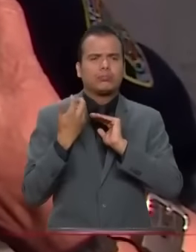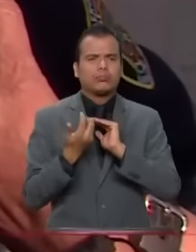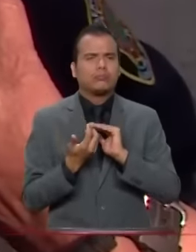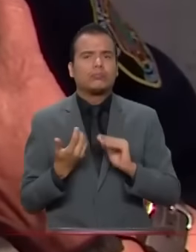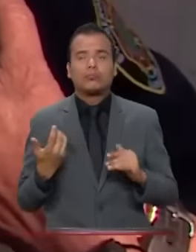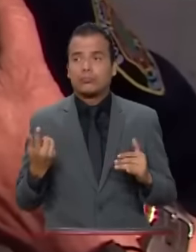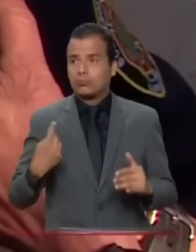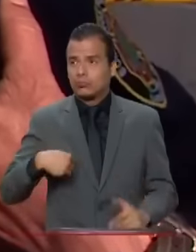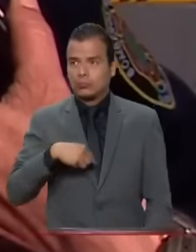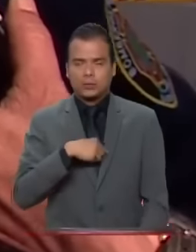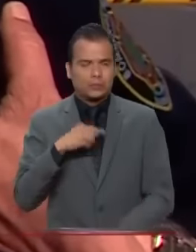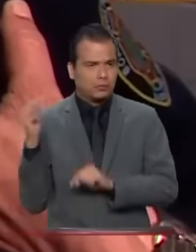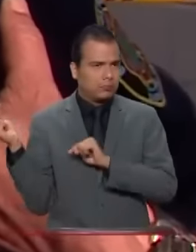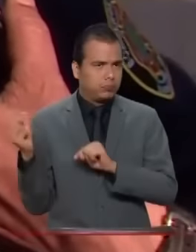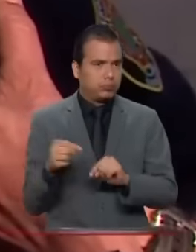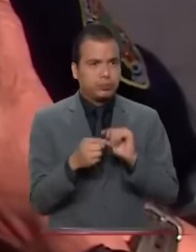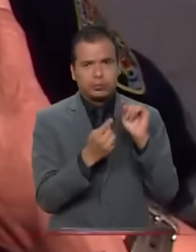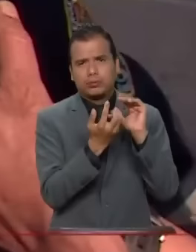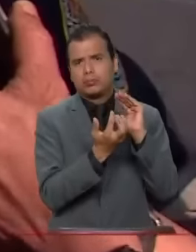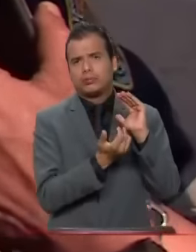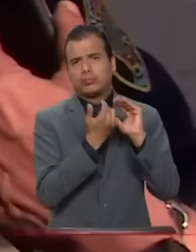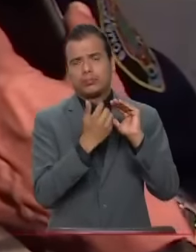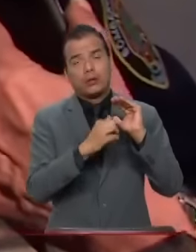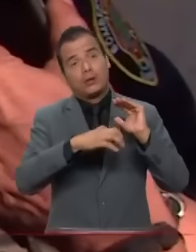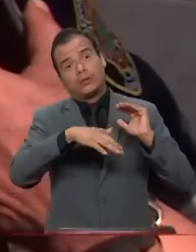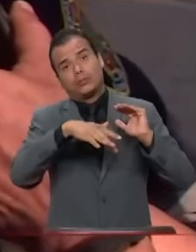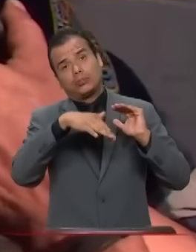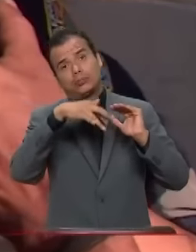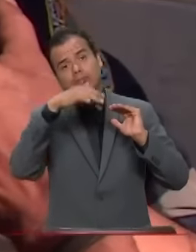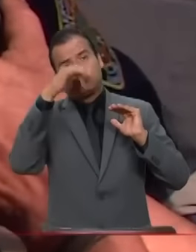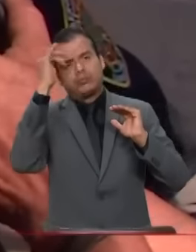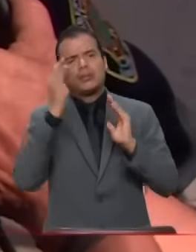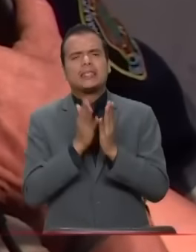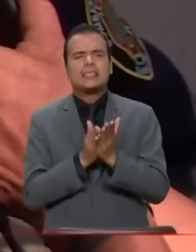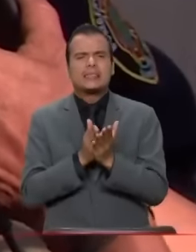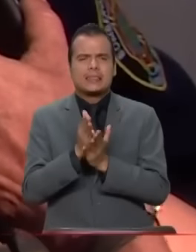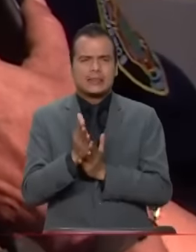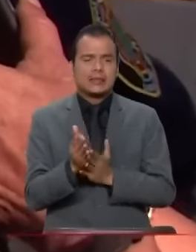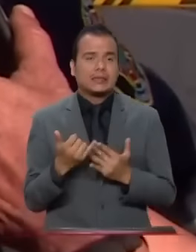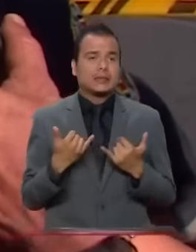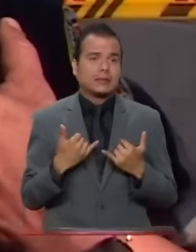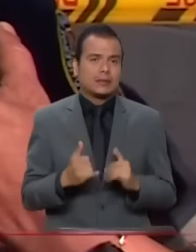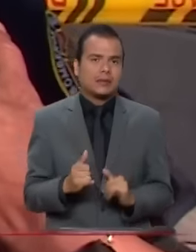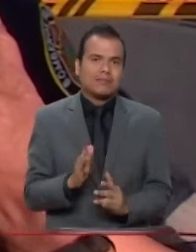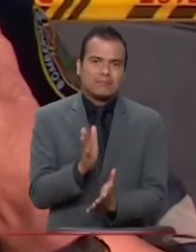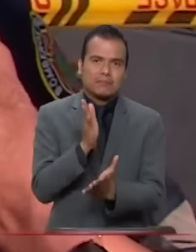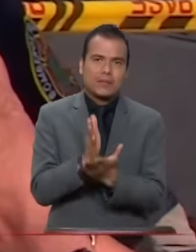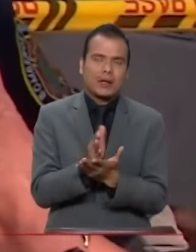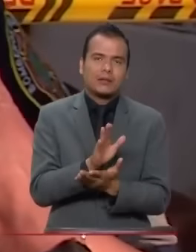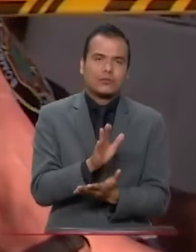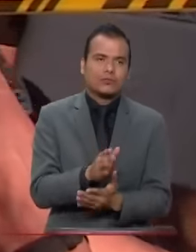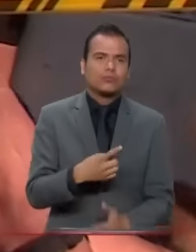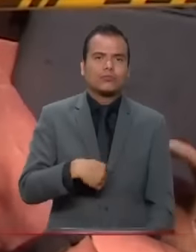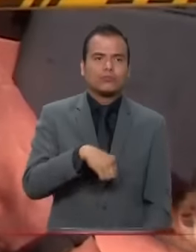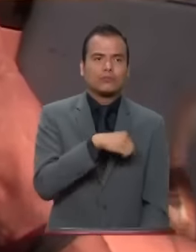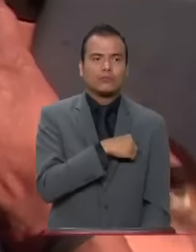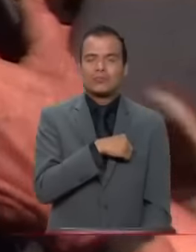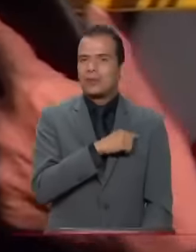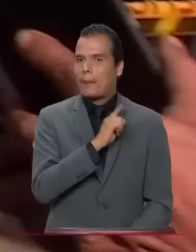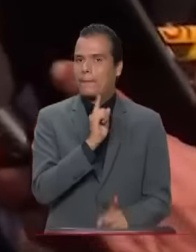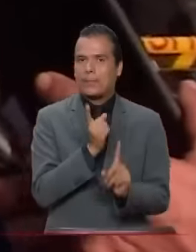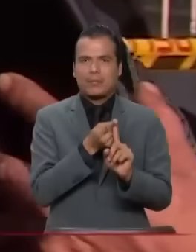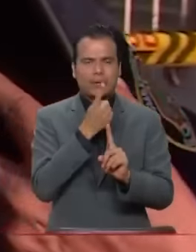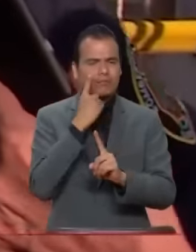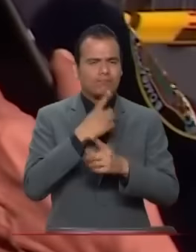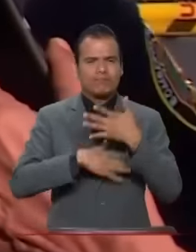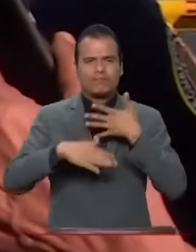rápida. Cuando llega nuestro personal hay llamas, hay humo. Y nuestro personal, cuando se llega a este tipo de incendios, se llega a hacer algo que llamamos búsqueda primaria, y